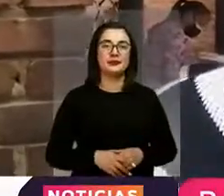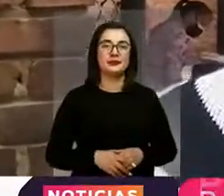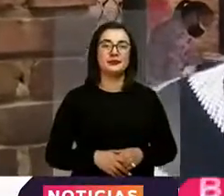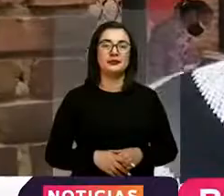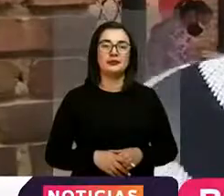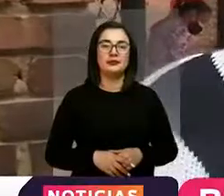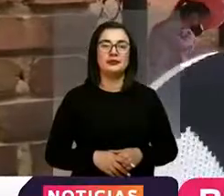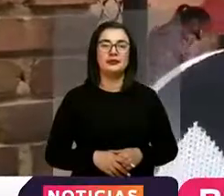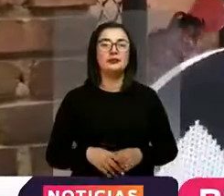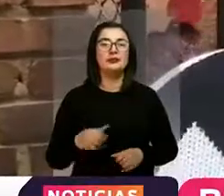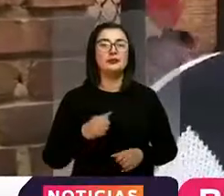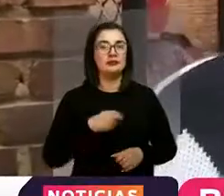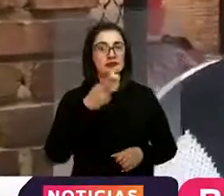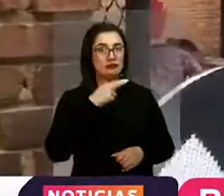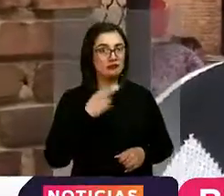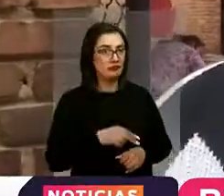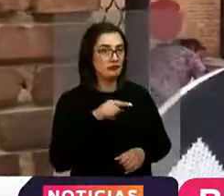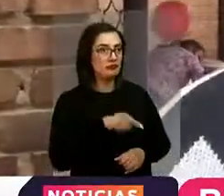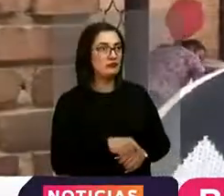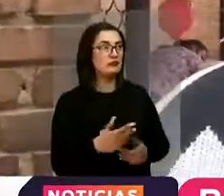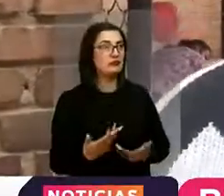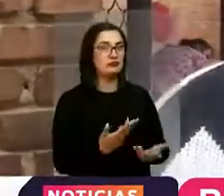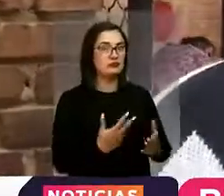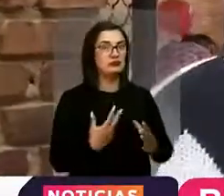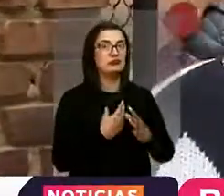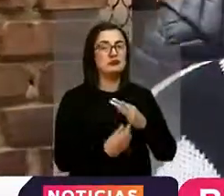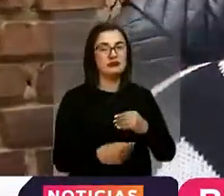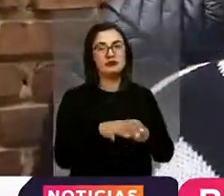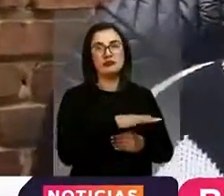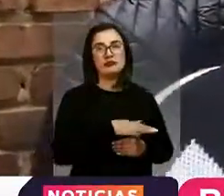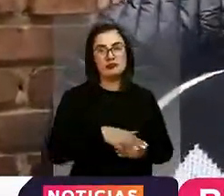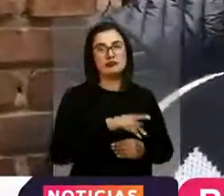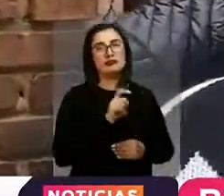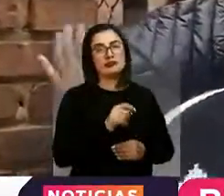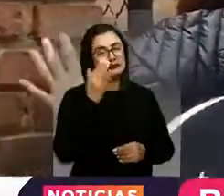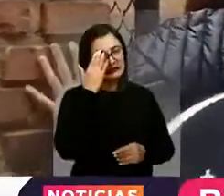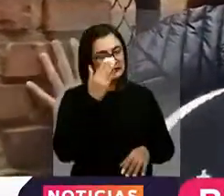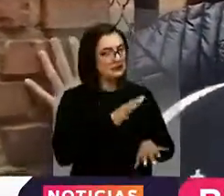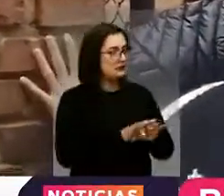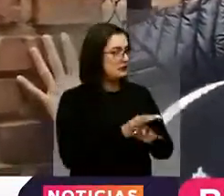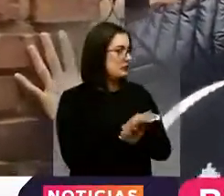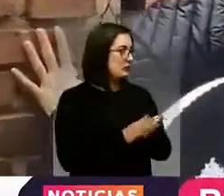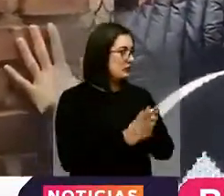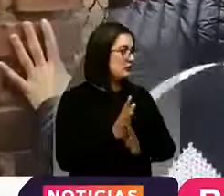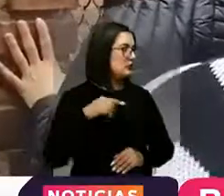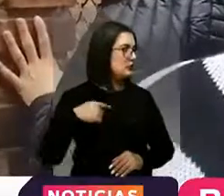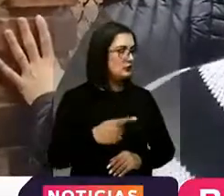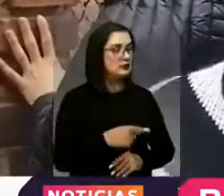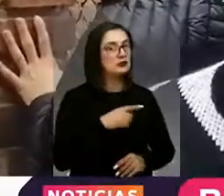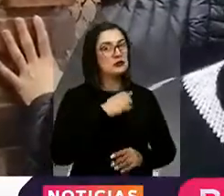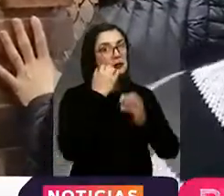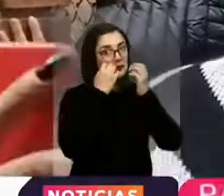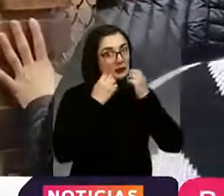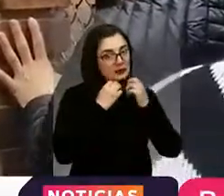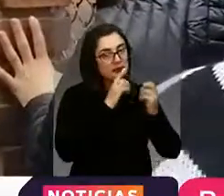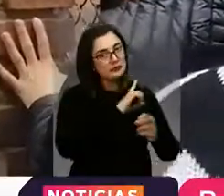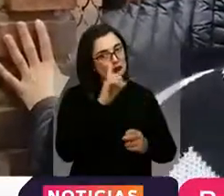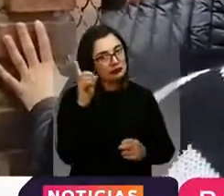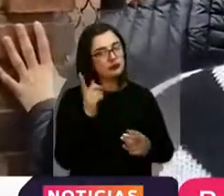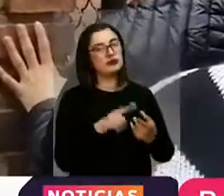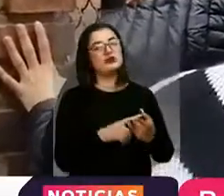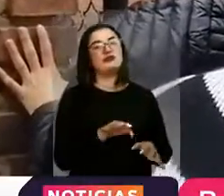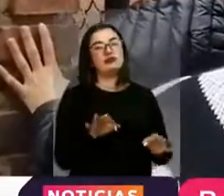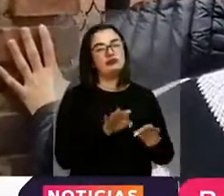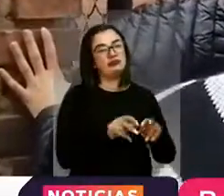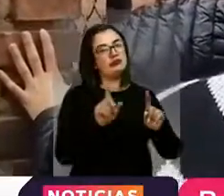con 2 en la casa que nos haya dado, ella creo que ya sabe que tiene que bañarse las manos, que no se puede quitar el tapabocas, que tiene que tener distanciamiento